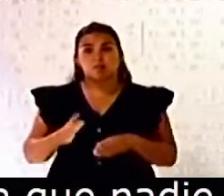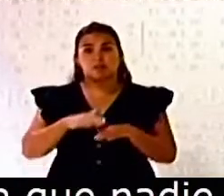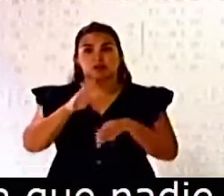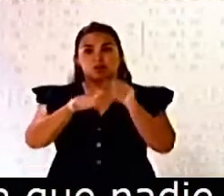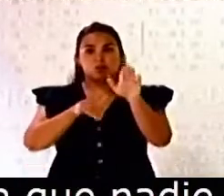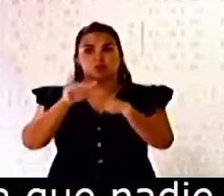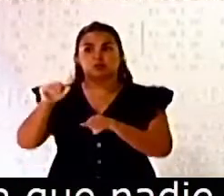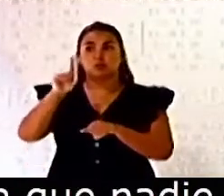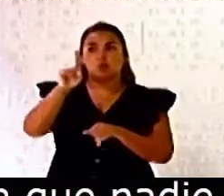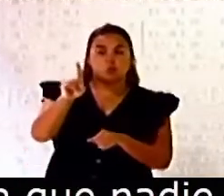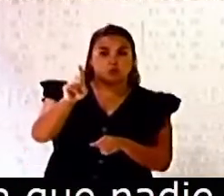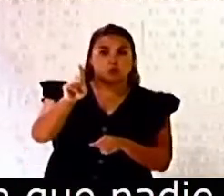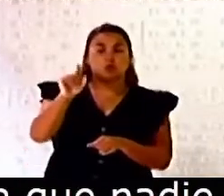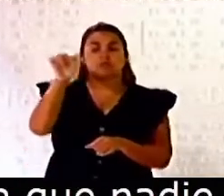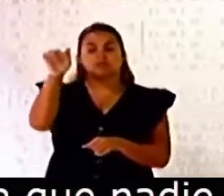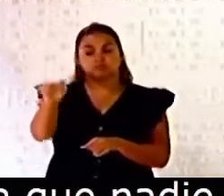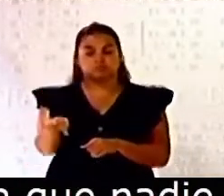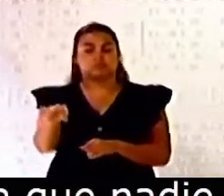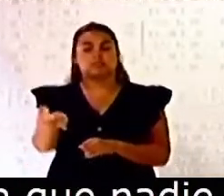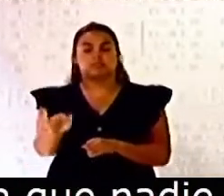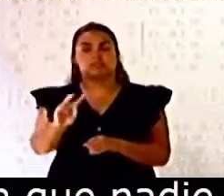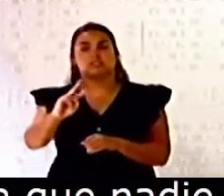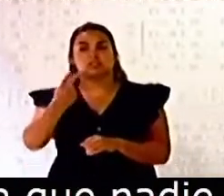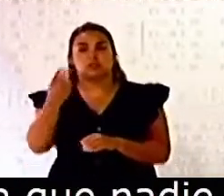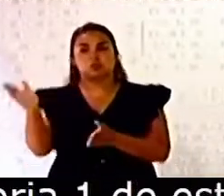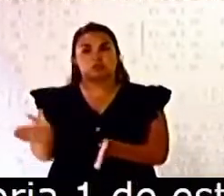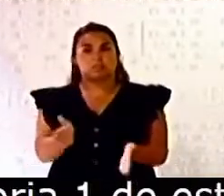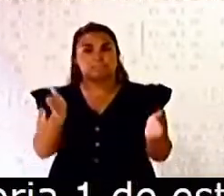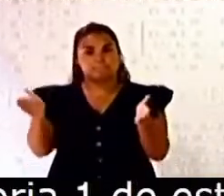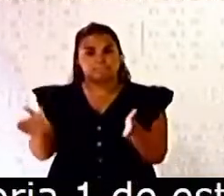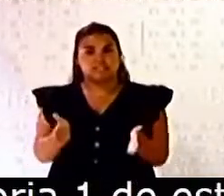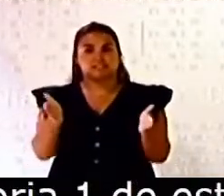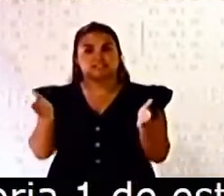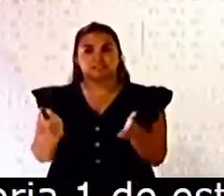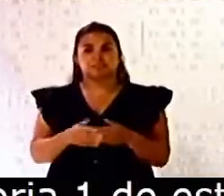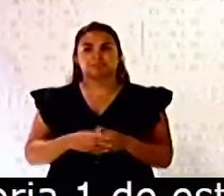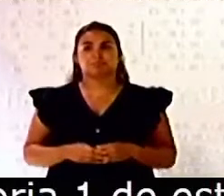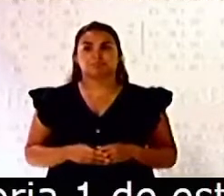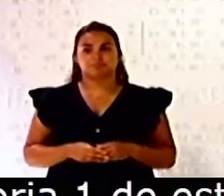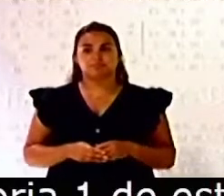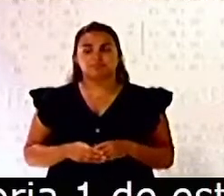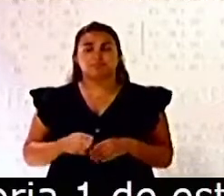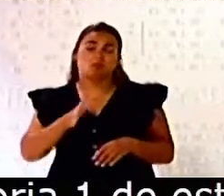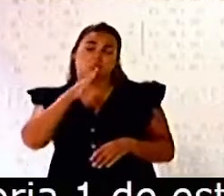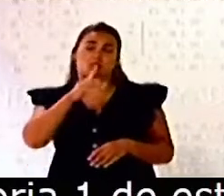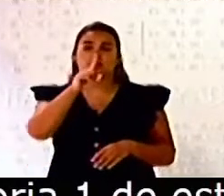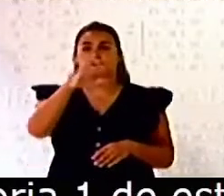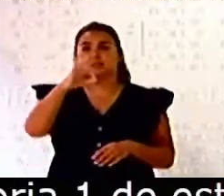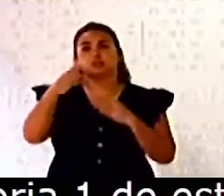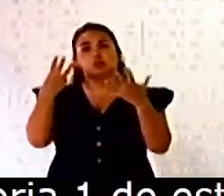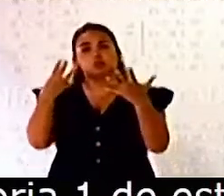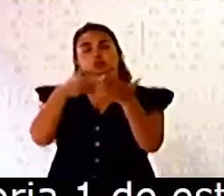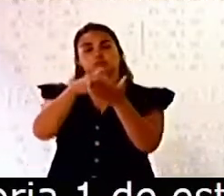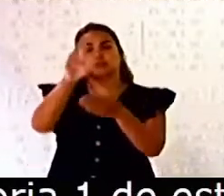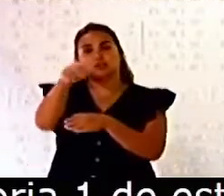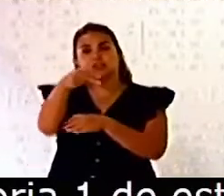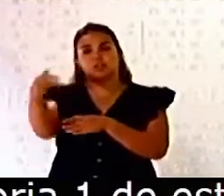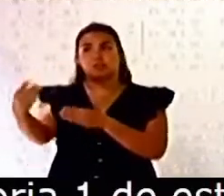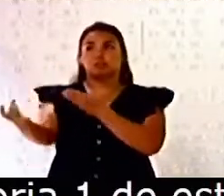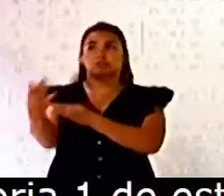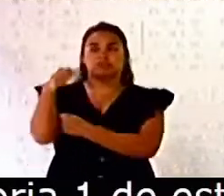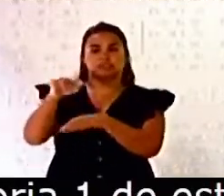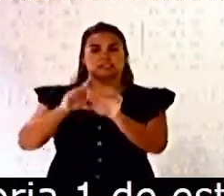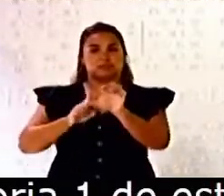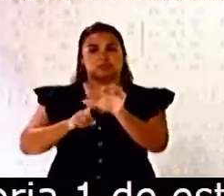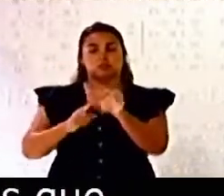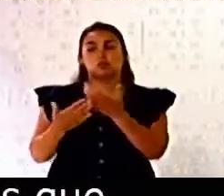convocatoria 1 de esta segunda parte de esos 108 millones de euros que vinieron a Extremadura desde